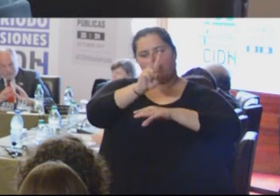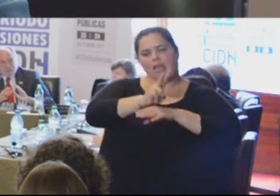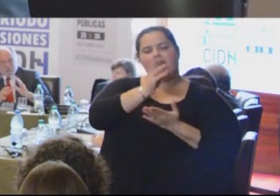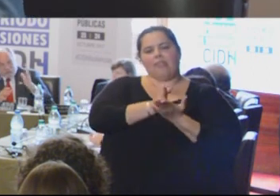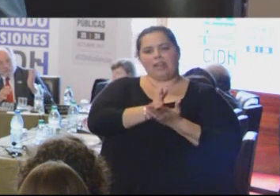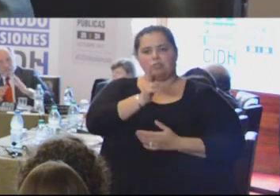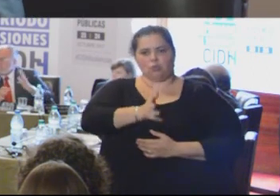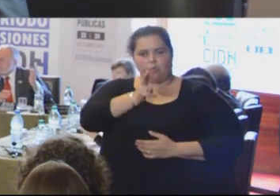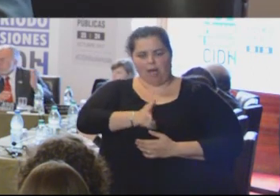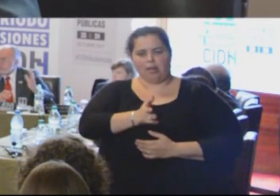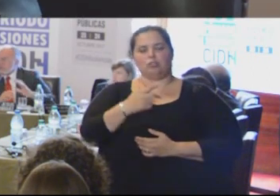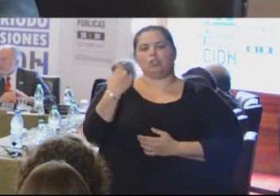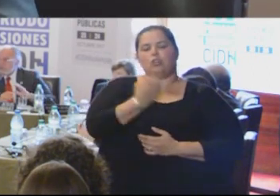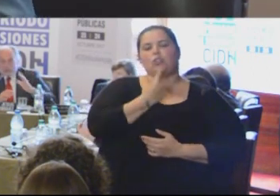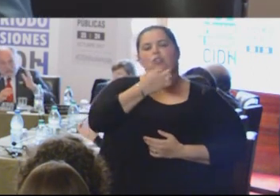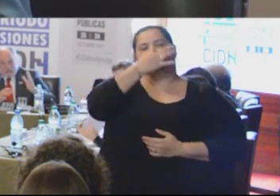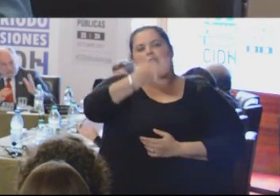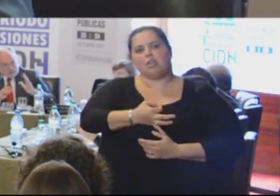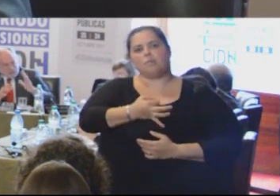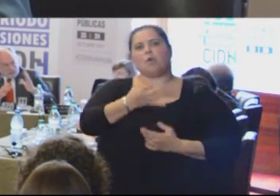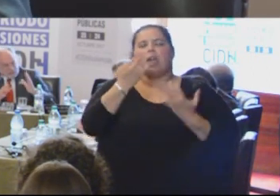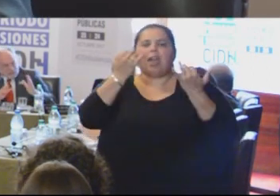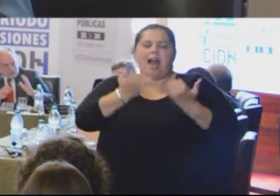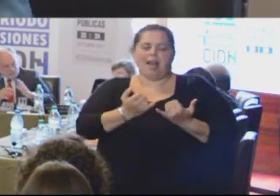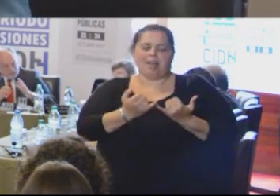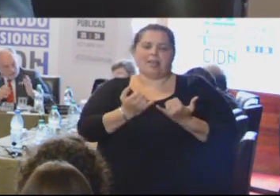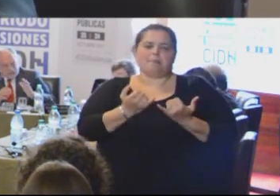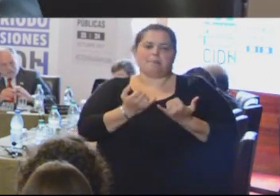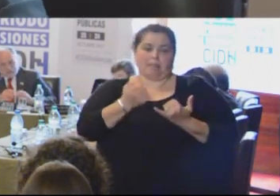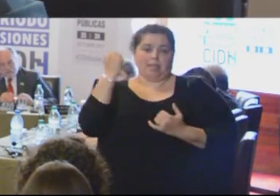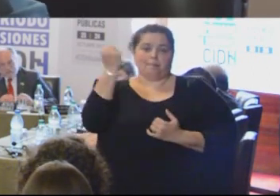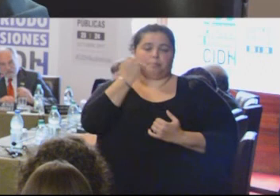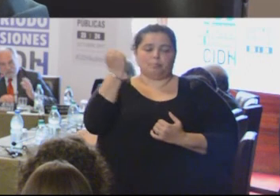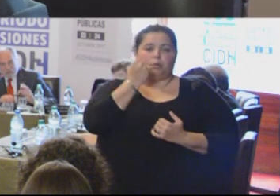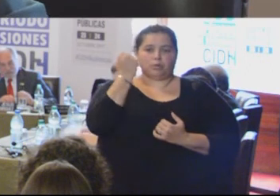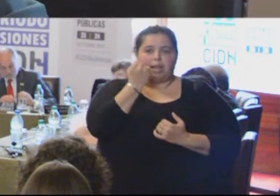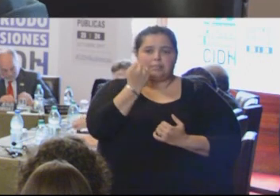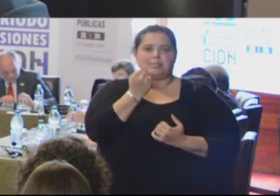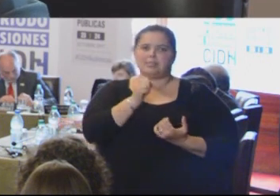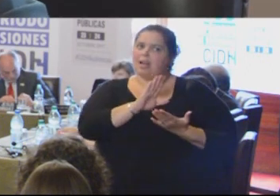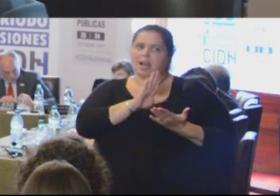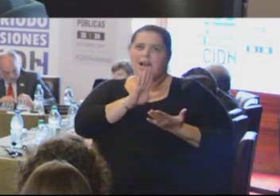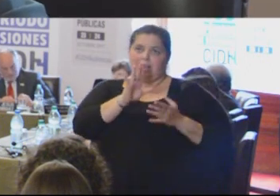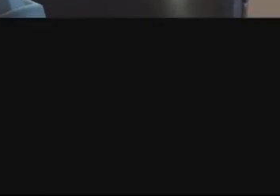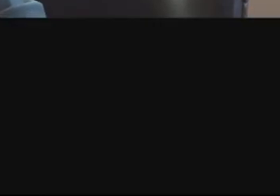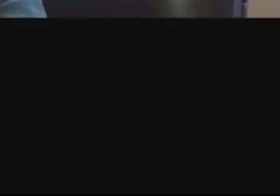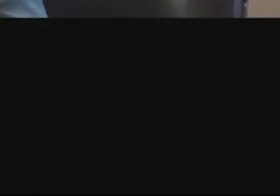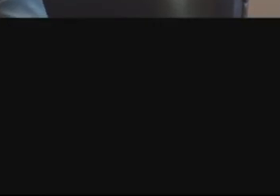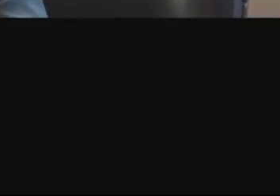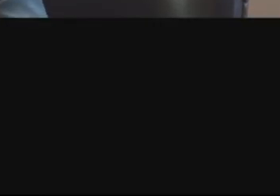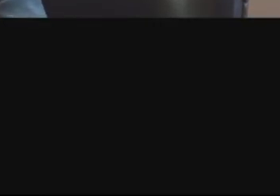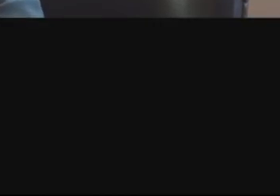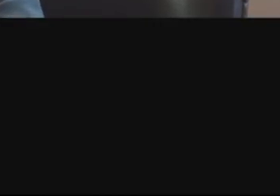ya habíamos puesto énfasis de la relevancia sobre el particular en la audiencia anterior de